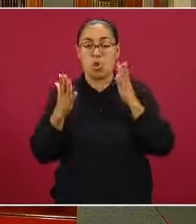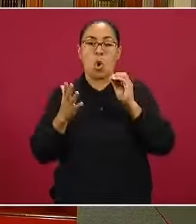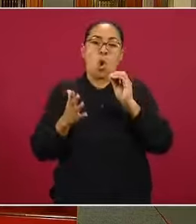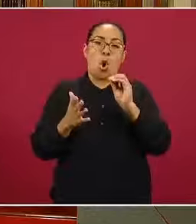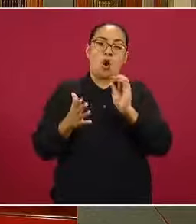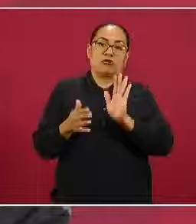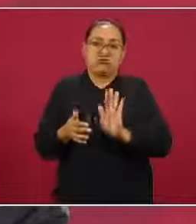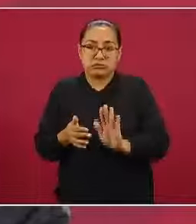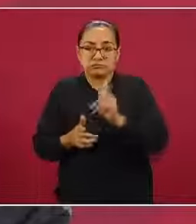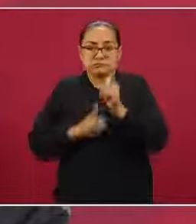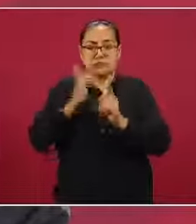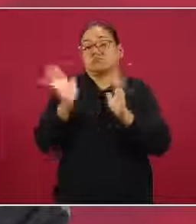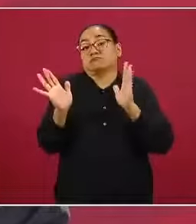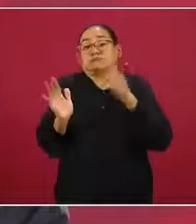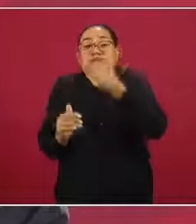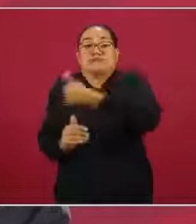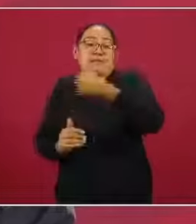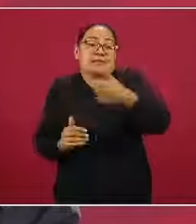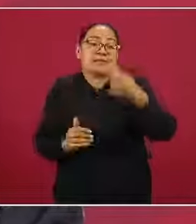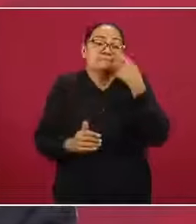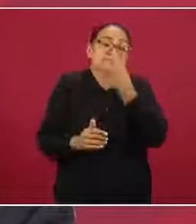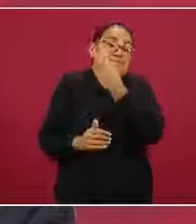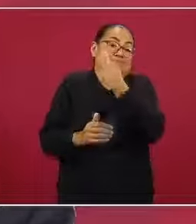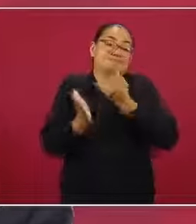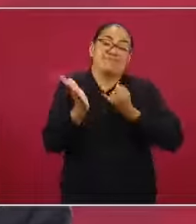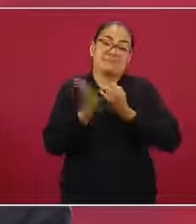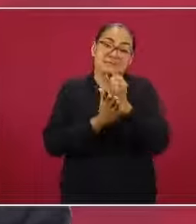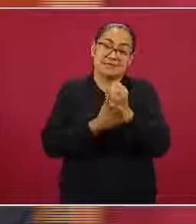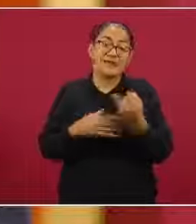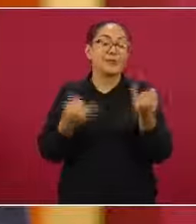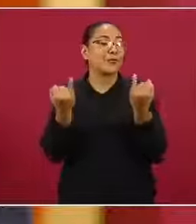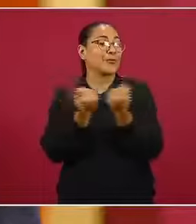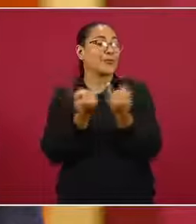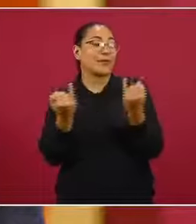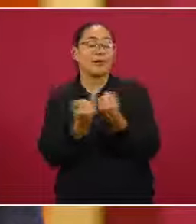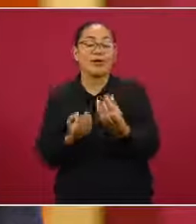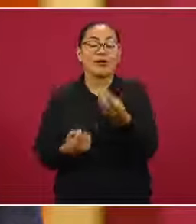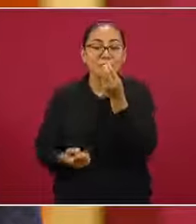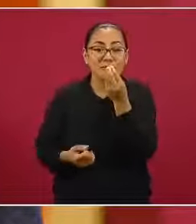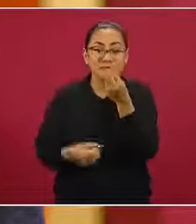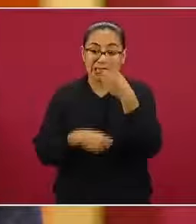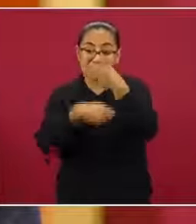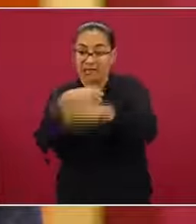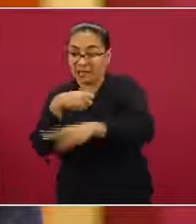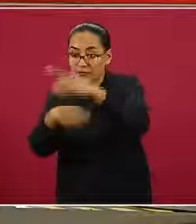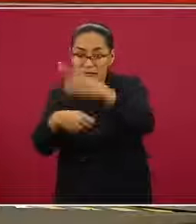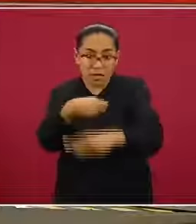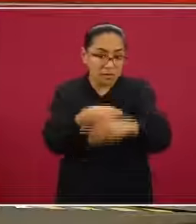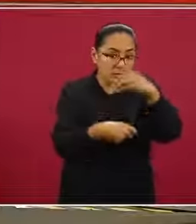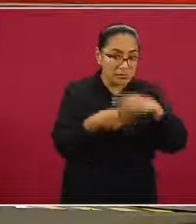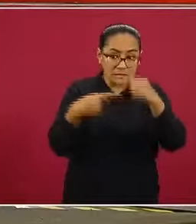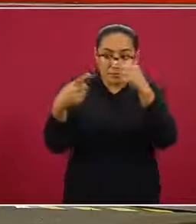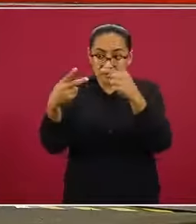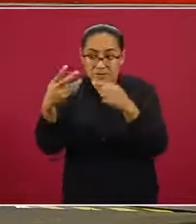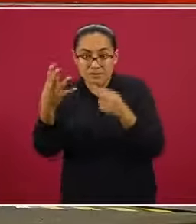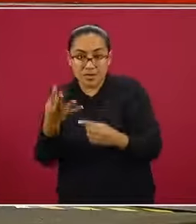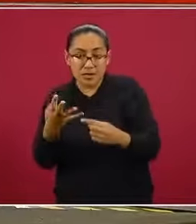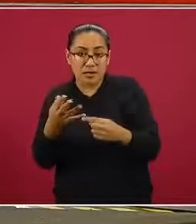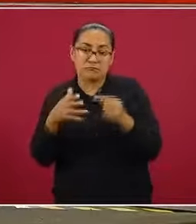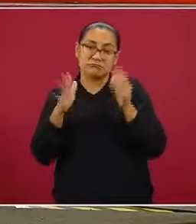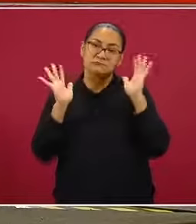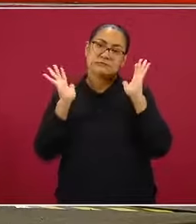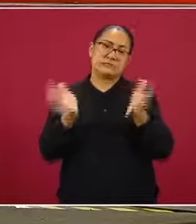ciudadanía sobre los excedentes de ciertos productos que la ciencia ha demostrado ya por muchos años, por décadas,